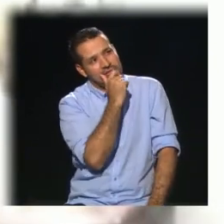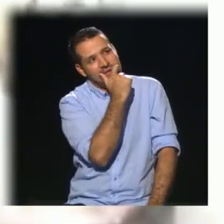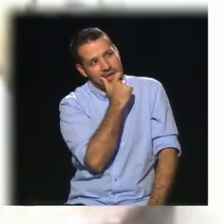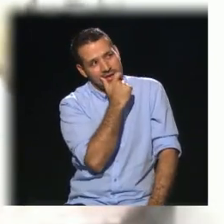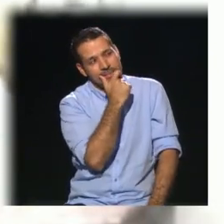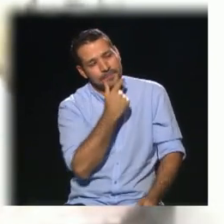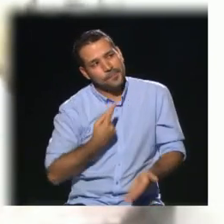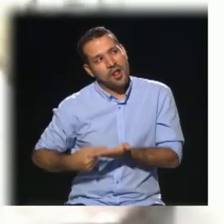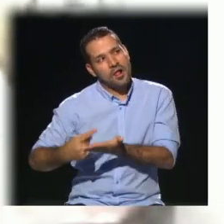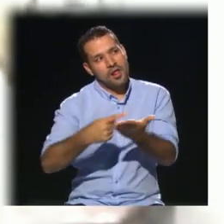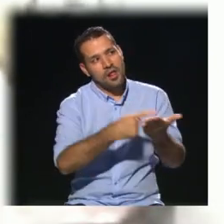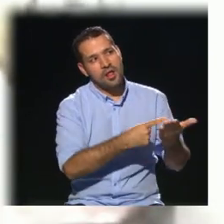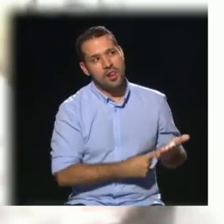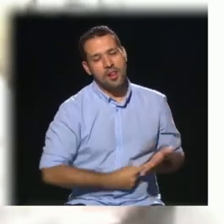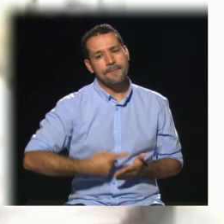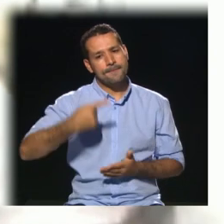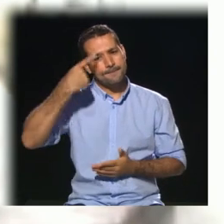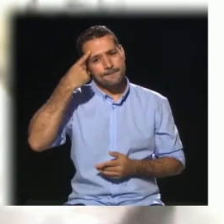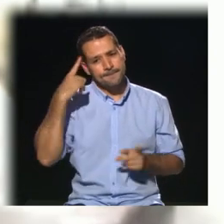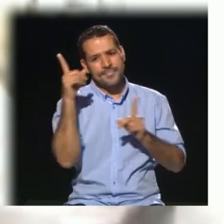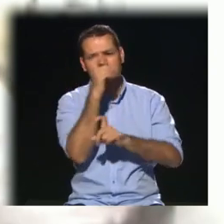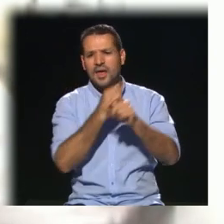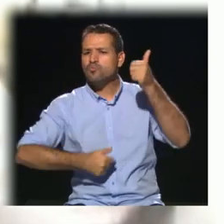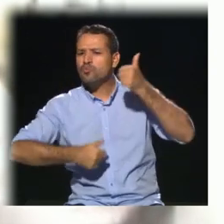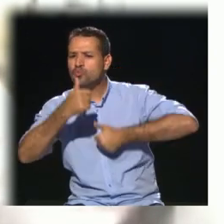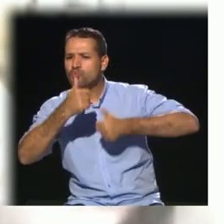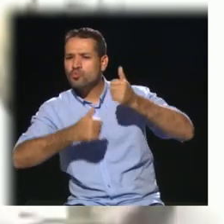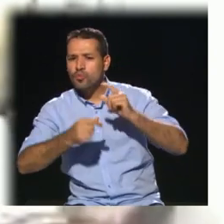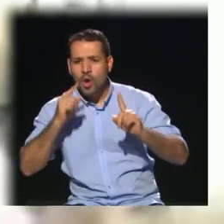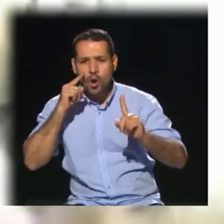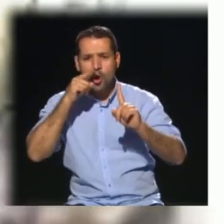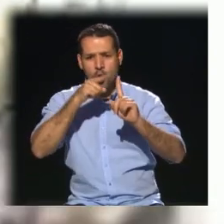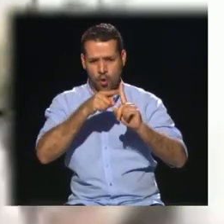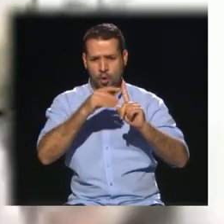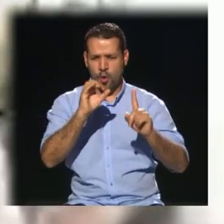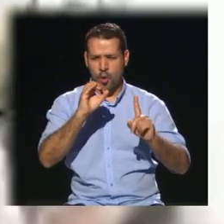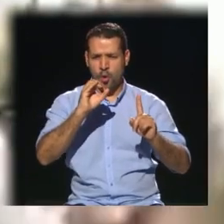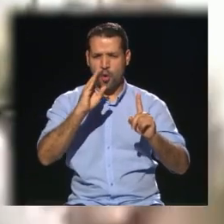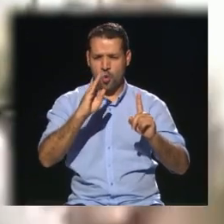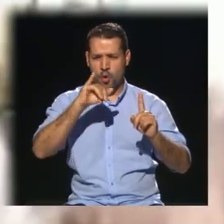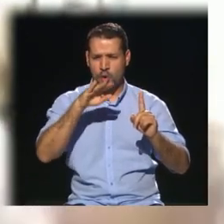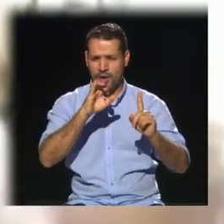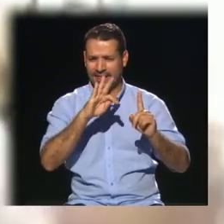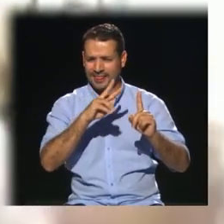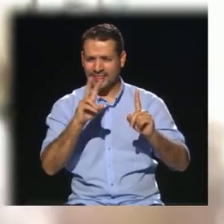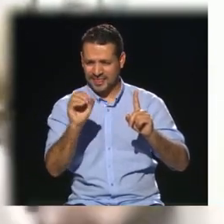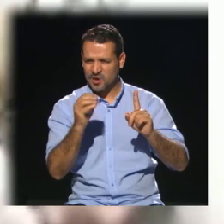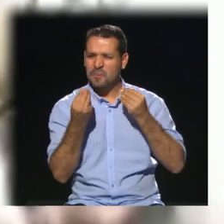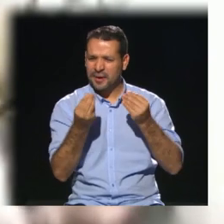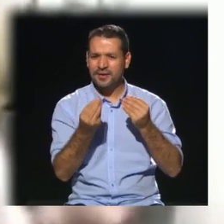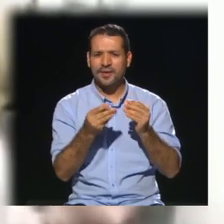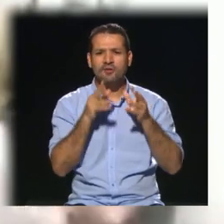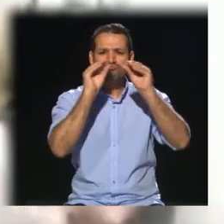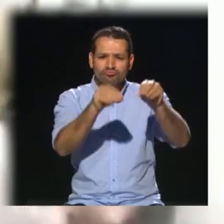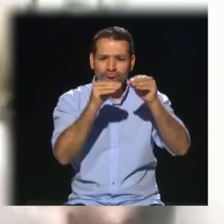viene ahorita, y entonces hablaríamos del objetivo de la educación. Entonces hay algunos que dicen que la educación es para formar mejores